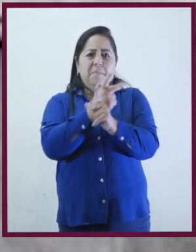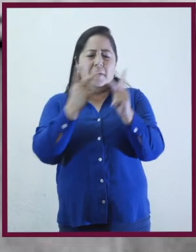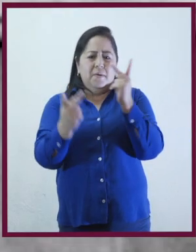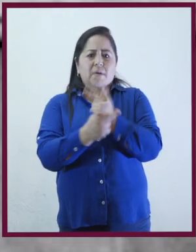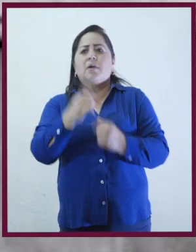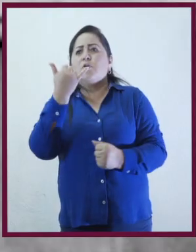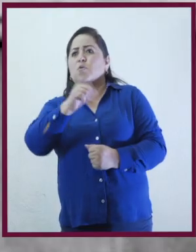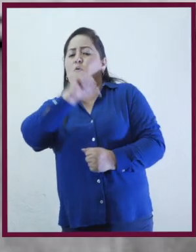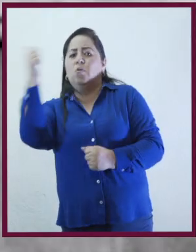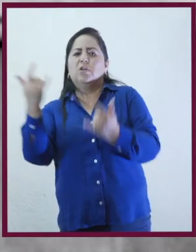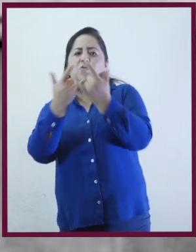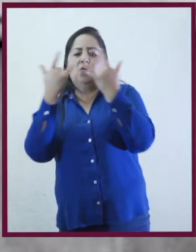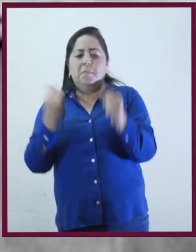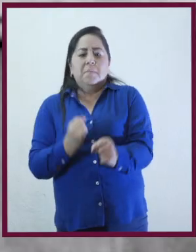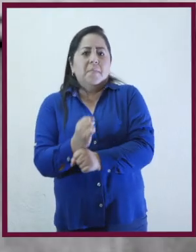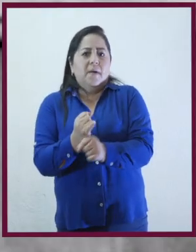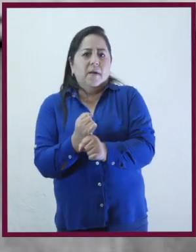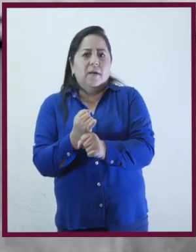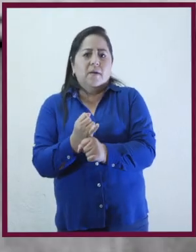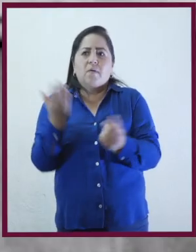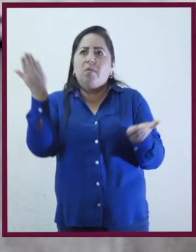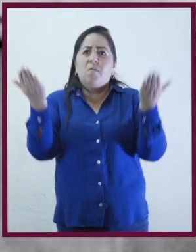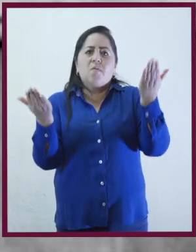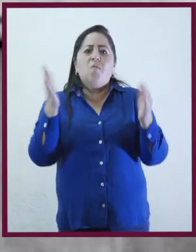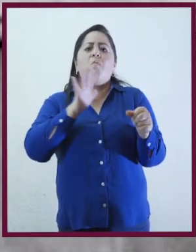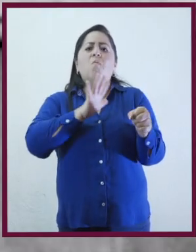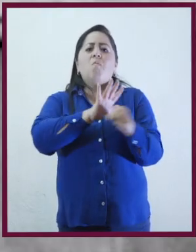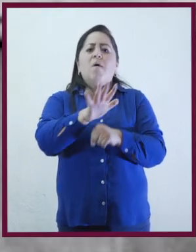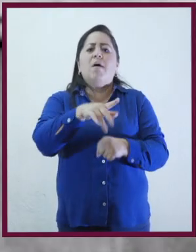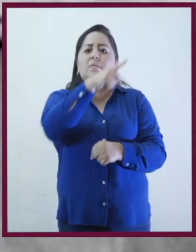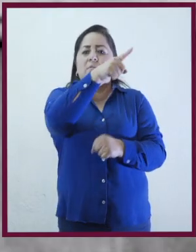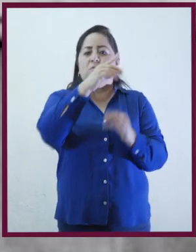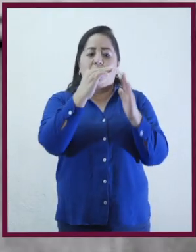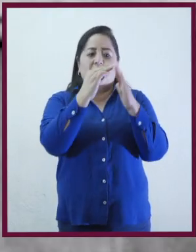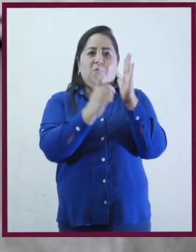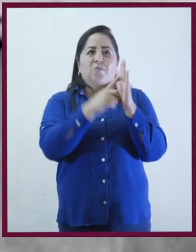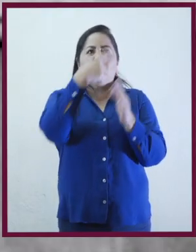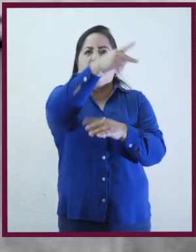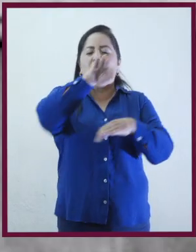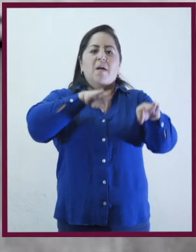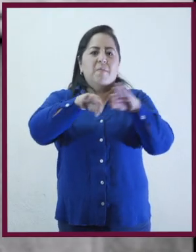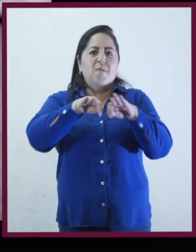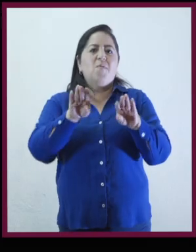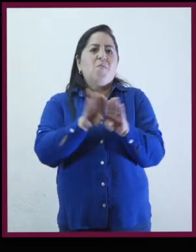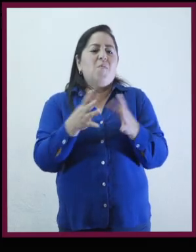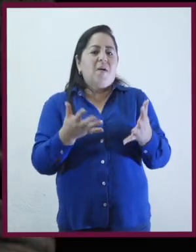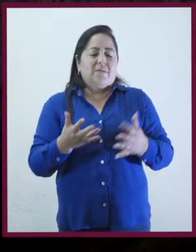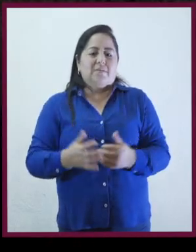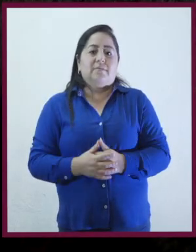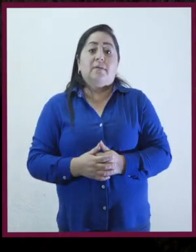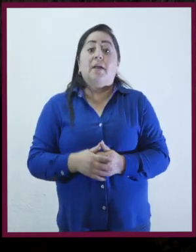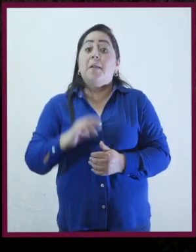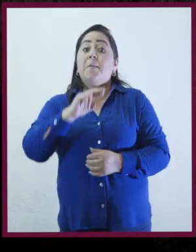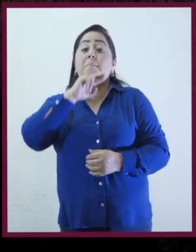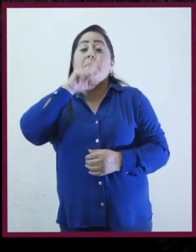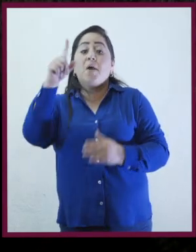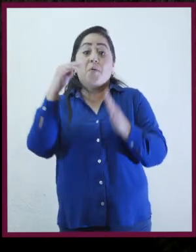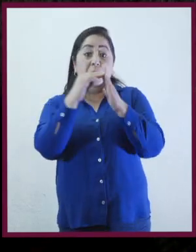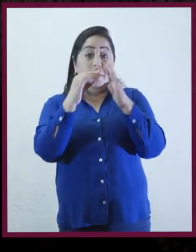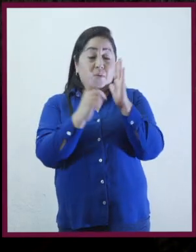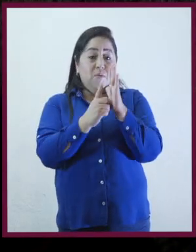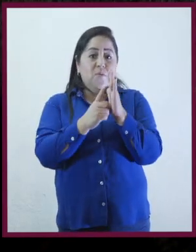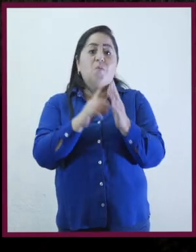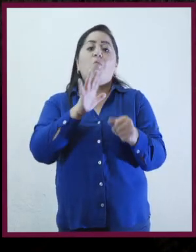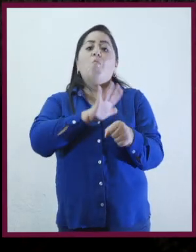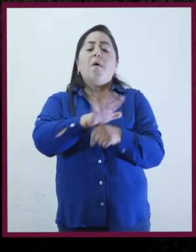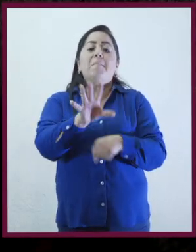y a un historiador investigador qué método aplican en su trabajo. El mejor método es